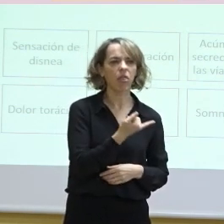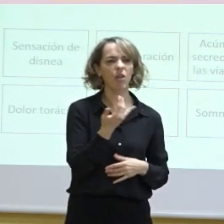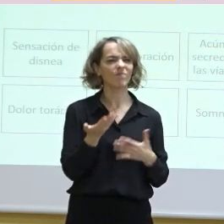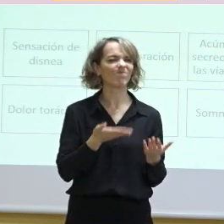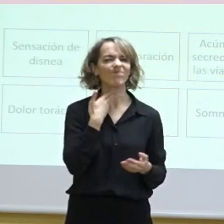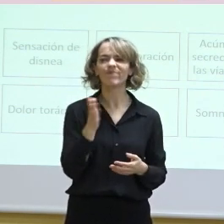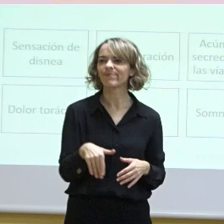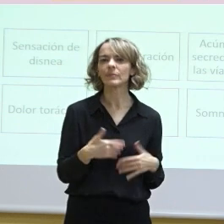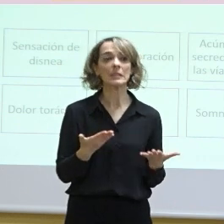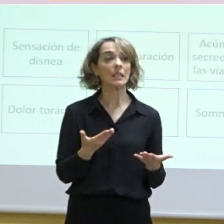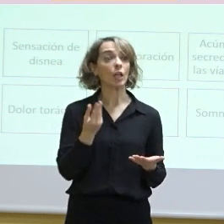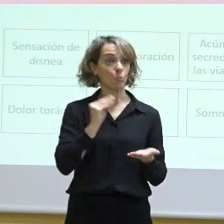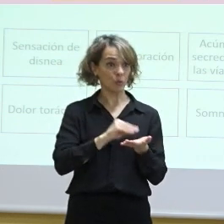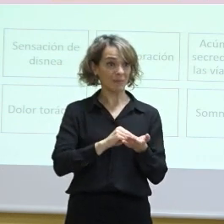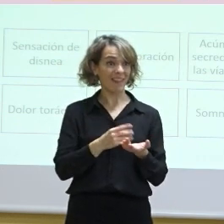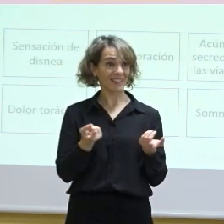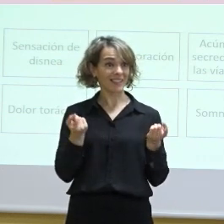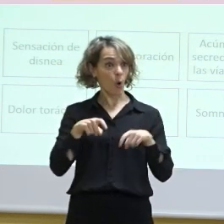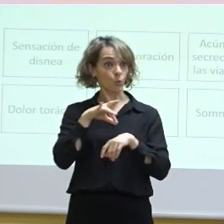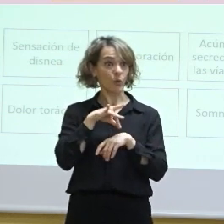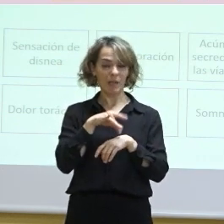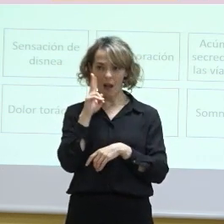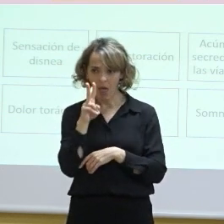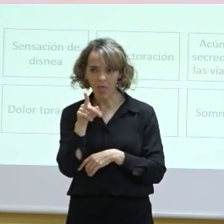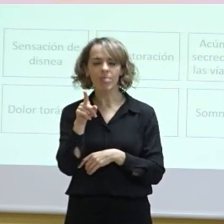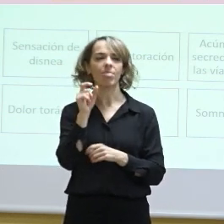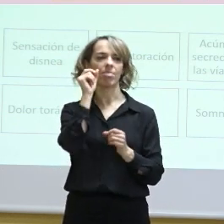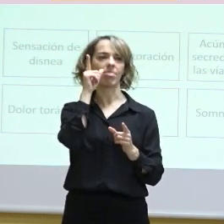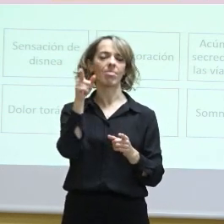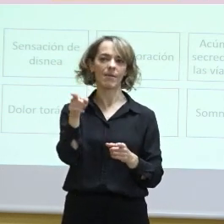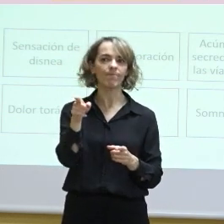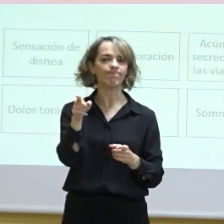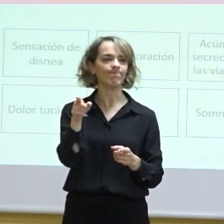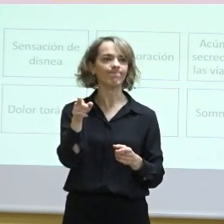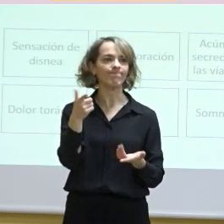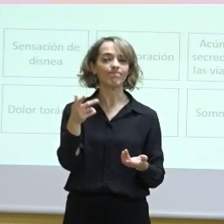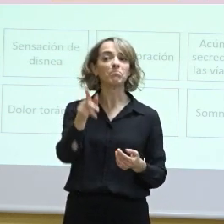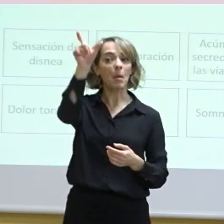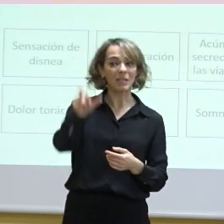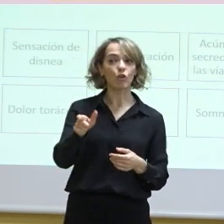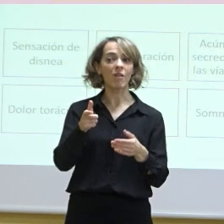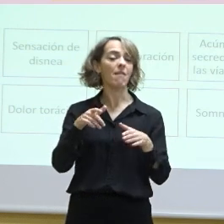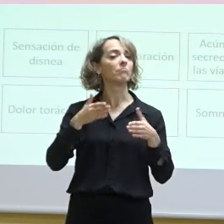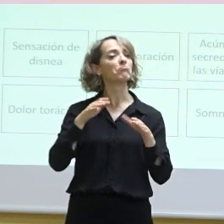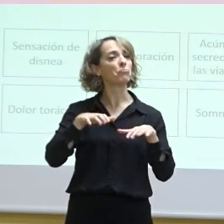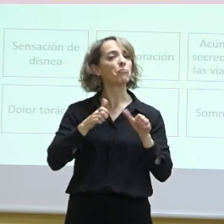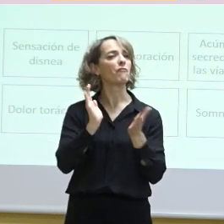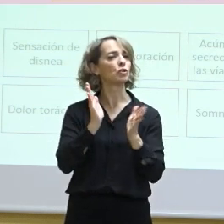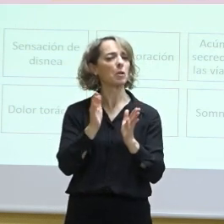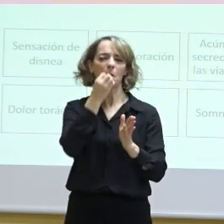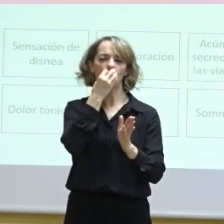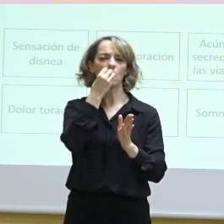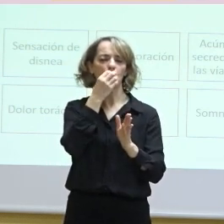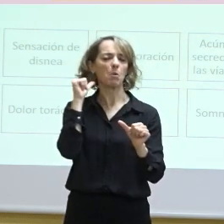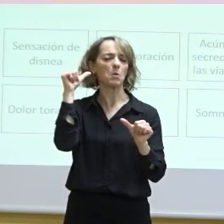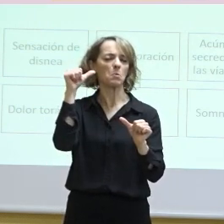los profesionales en consulta, pues que conocemos a una persona que hace sus sesiones de fisioterapia estupendamente bien y de